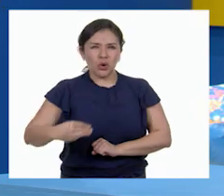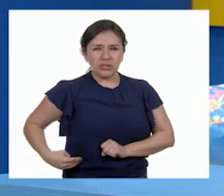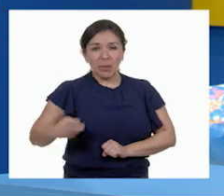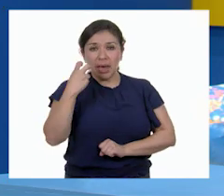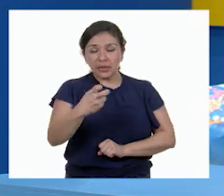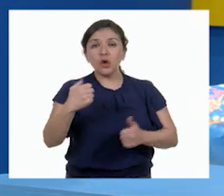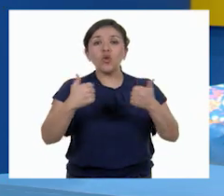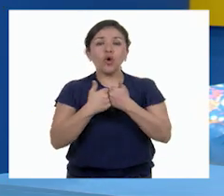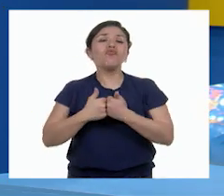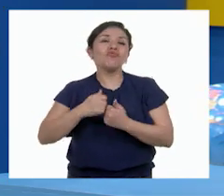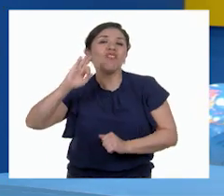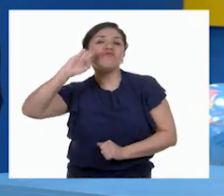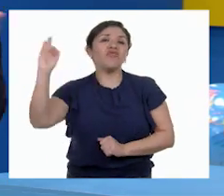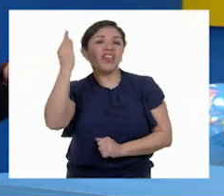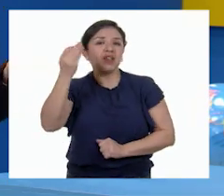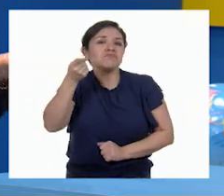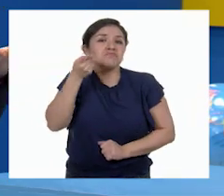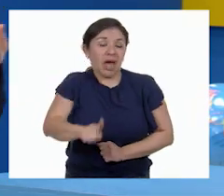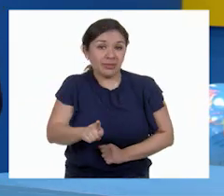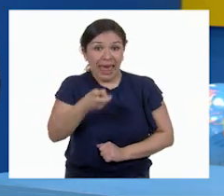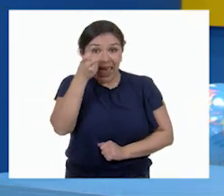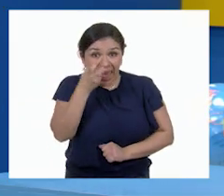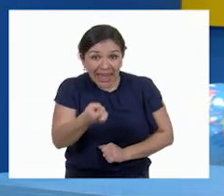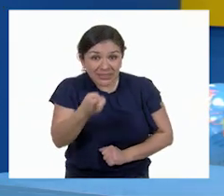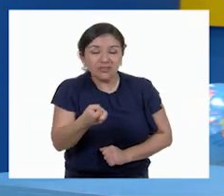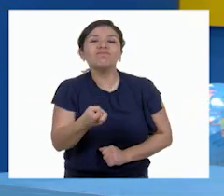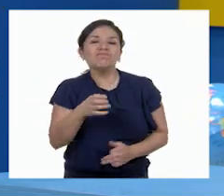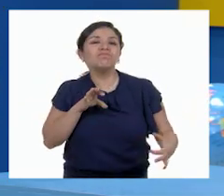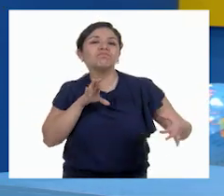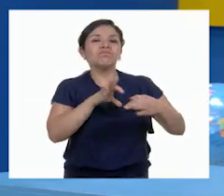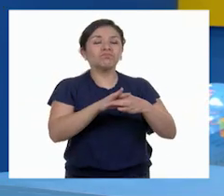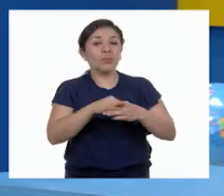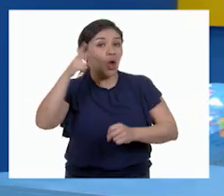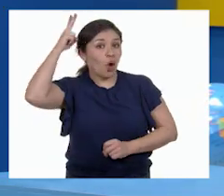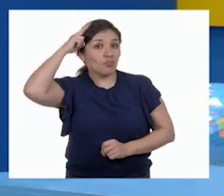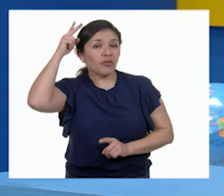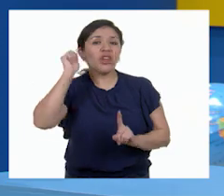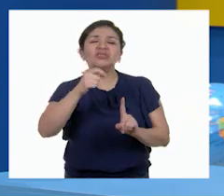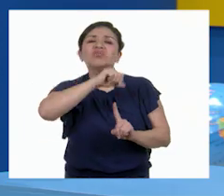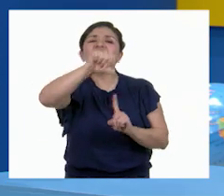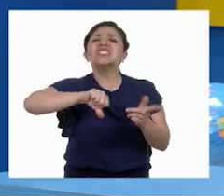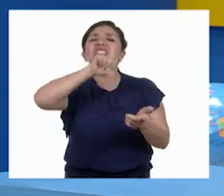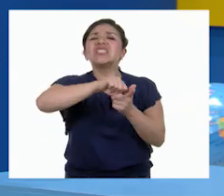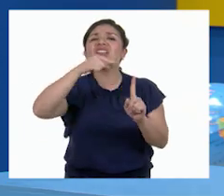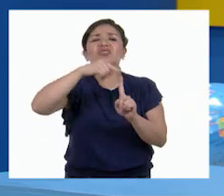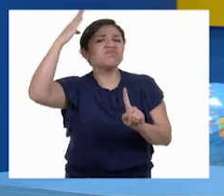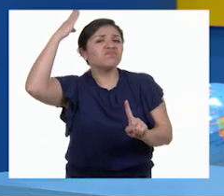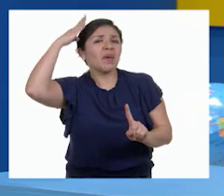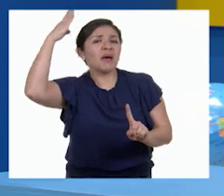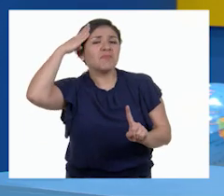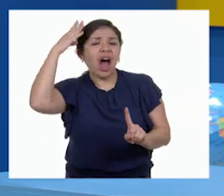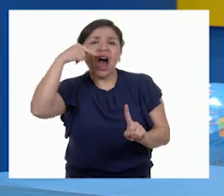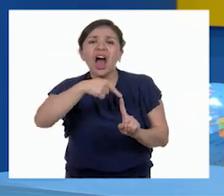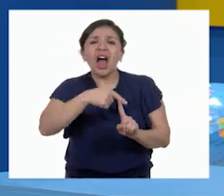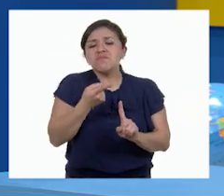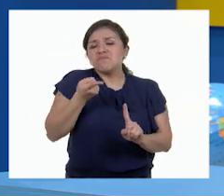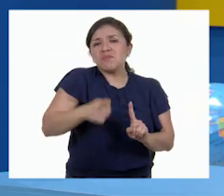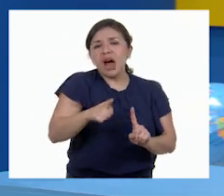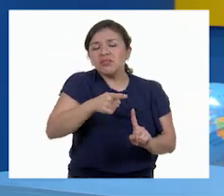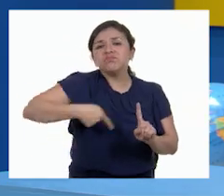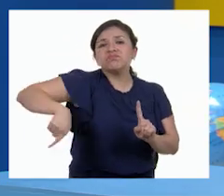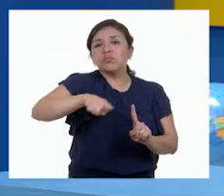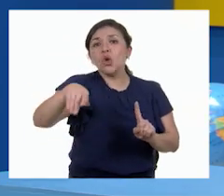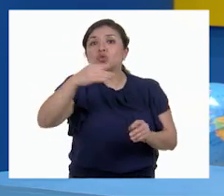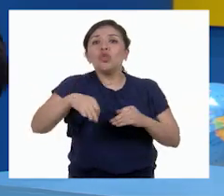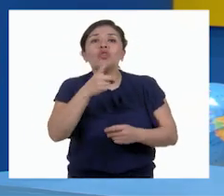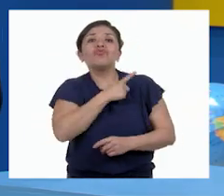del poder federal. De esa manera, Díaz se convirtió en el núcleo del poder político el centro desde el cual se